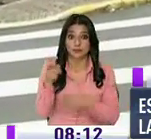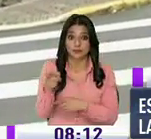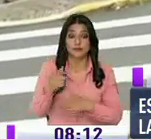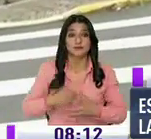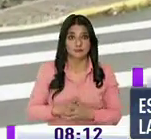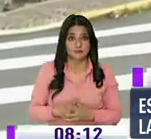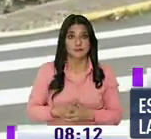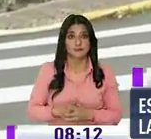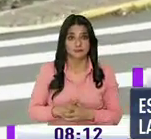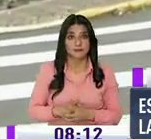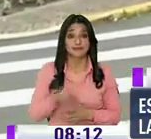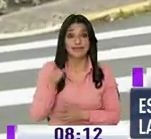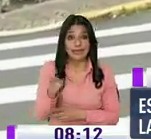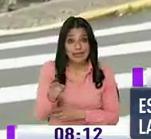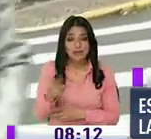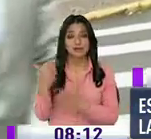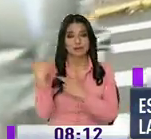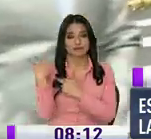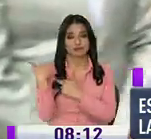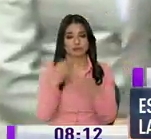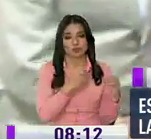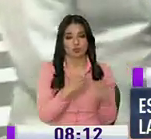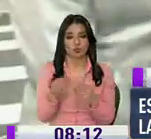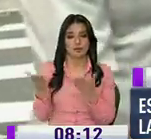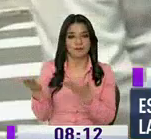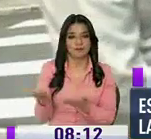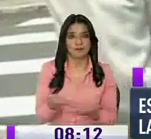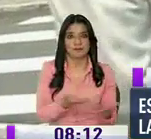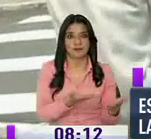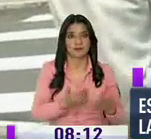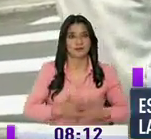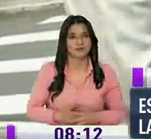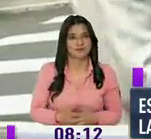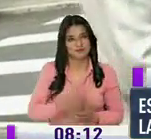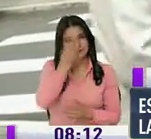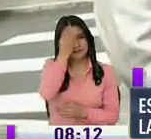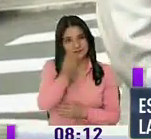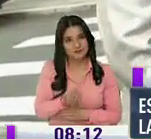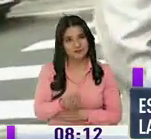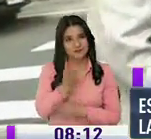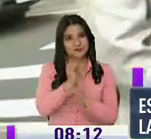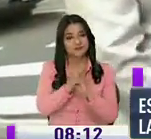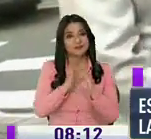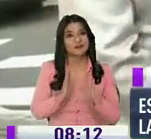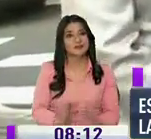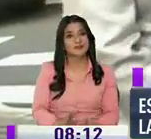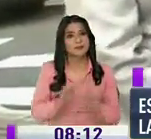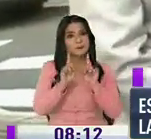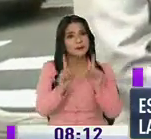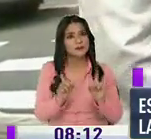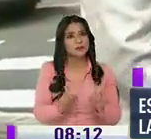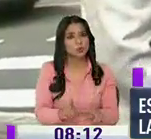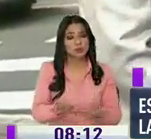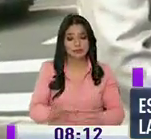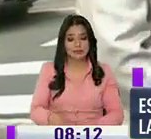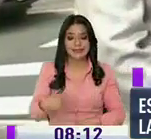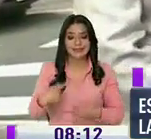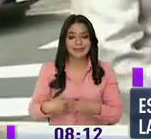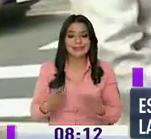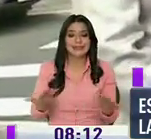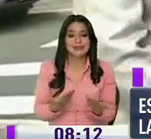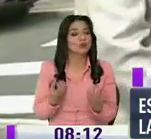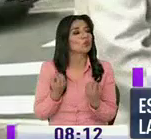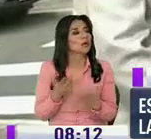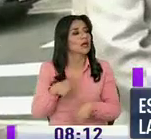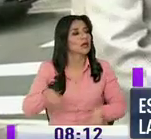municipal organizadora del evento, para que nos cuente. Muy buenos días, ingeniero, saber ¿qué puntos de la capital y en qué días se van a